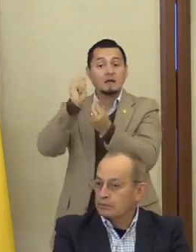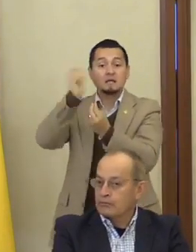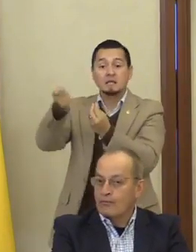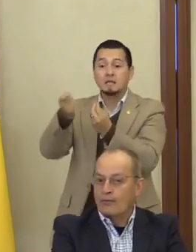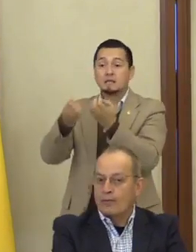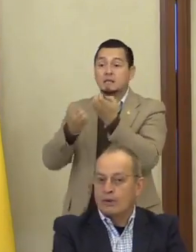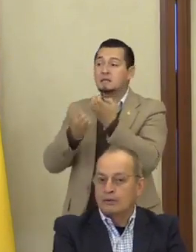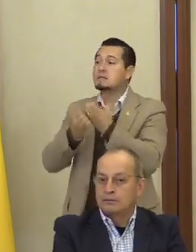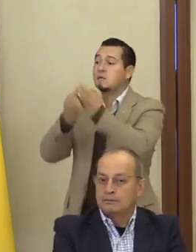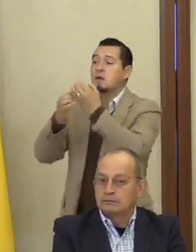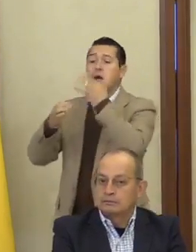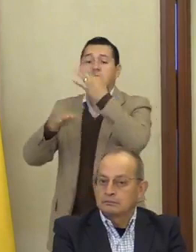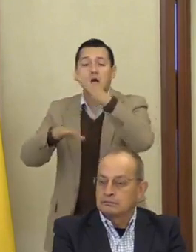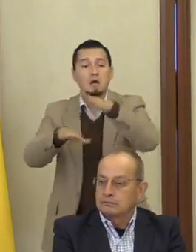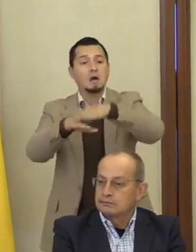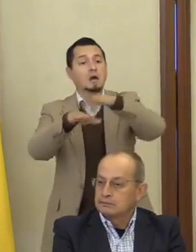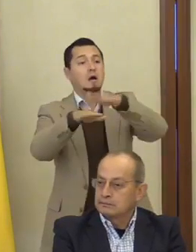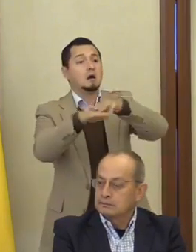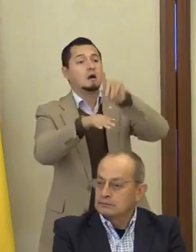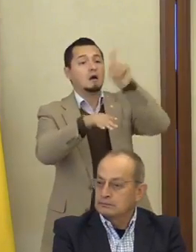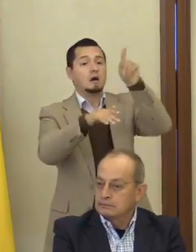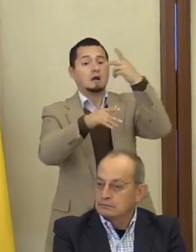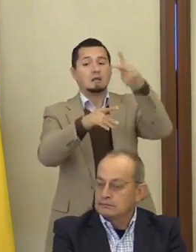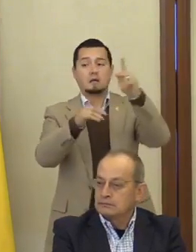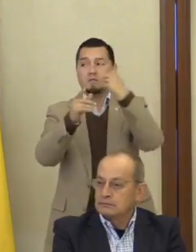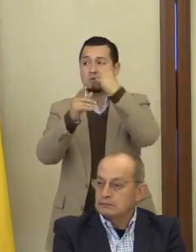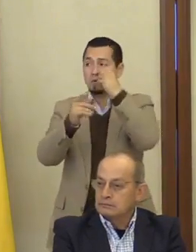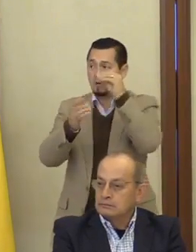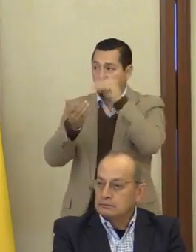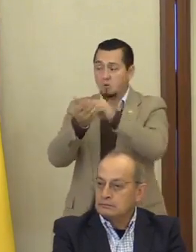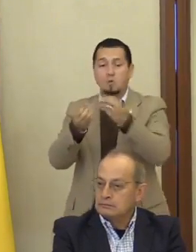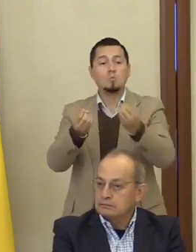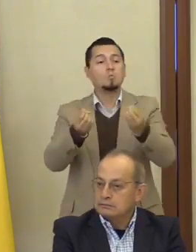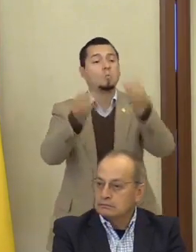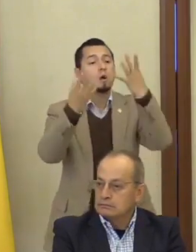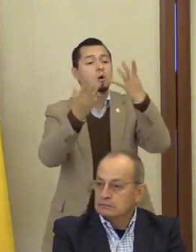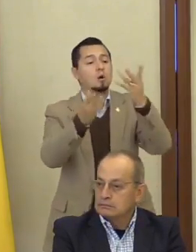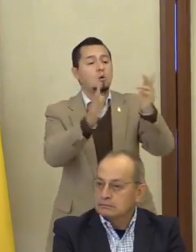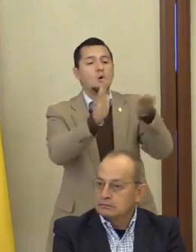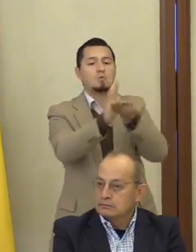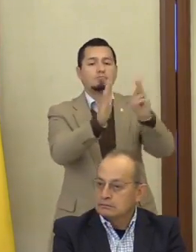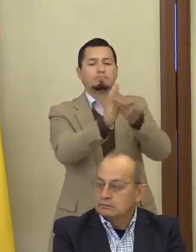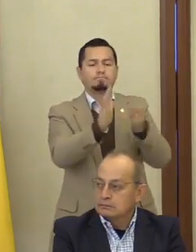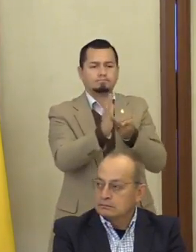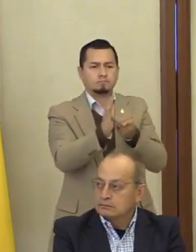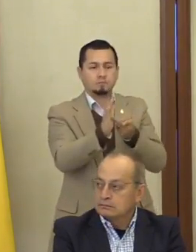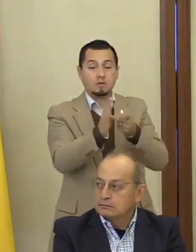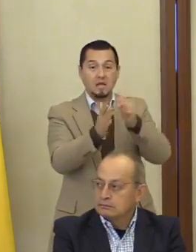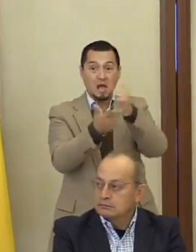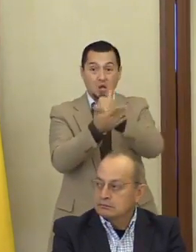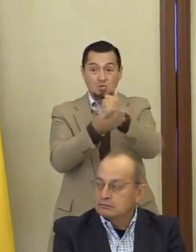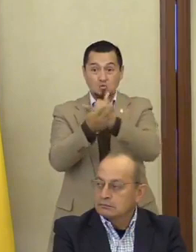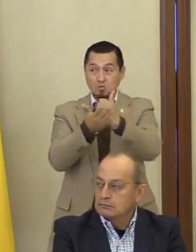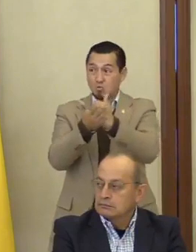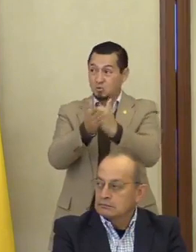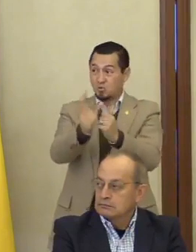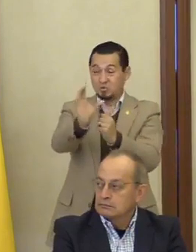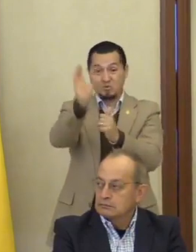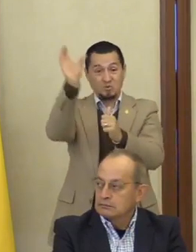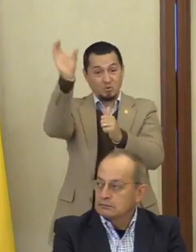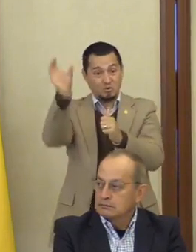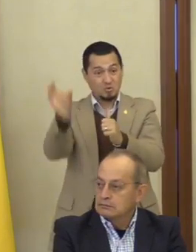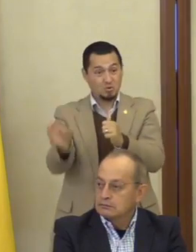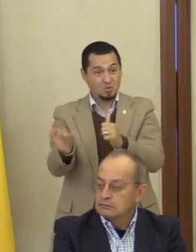el Estado le reportaba al Sistema Nacional de Seguridad del número de carpetas. La columna azul, la cifra que está sobre la columna